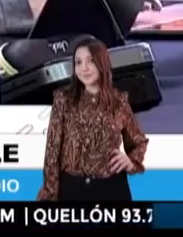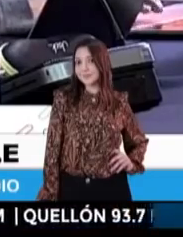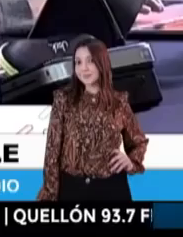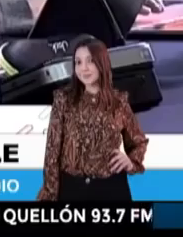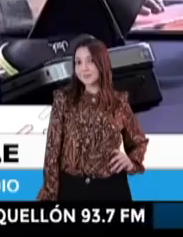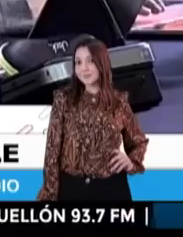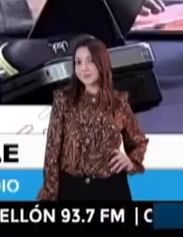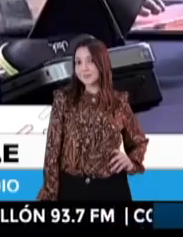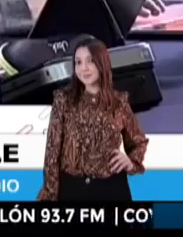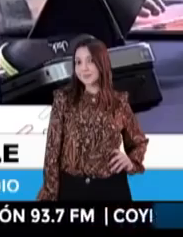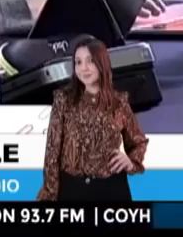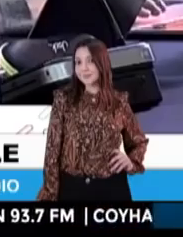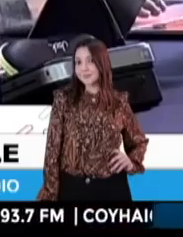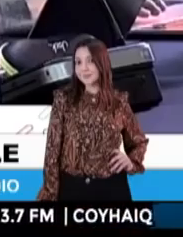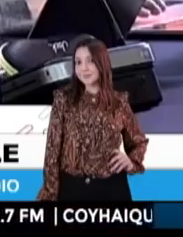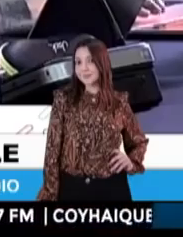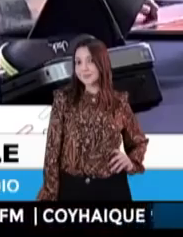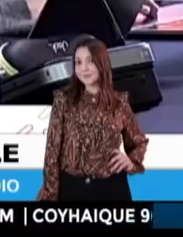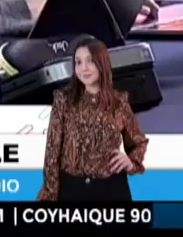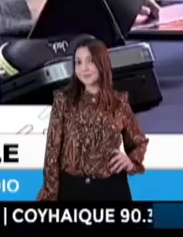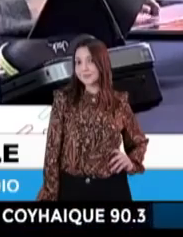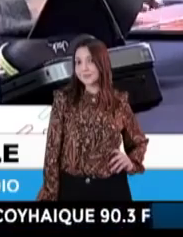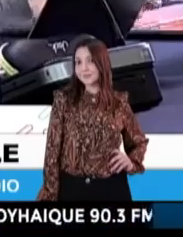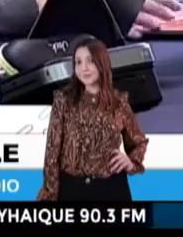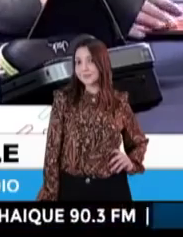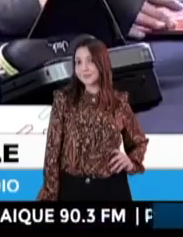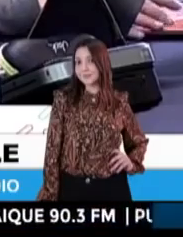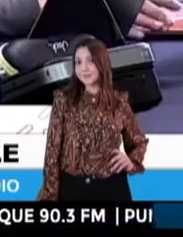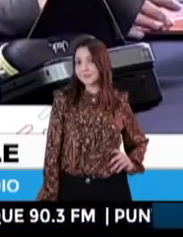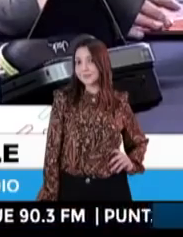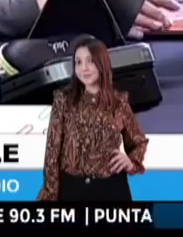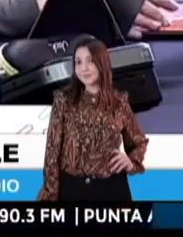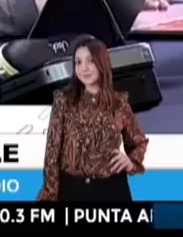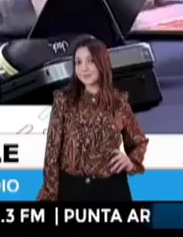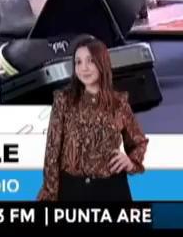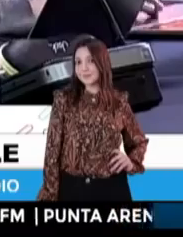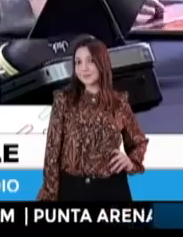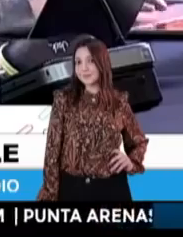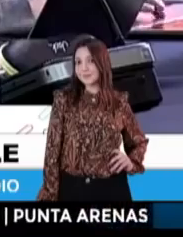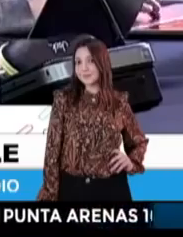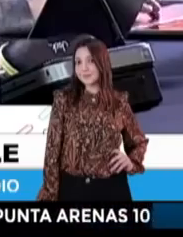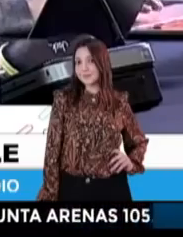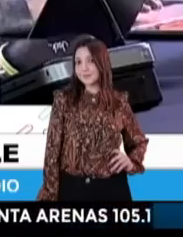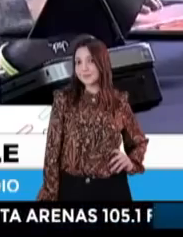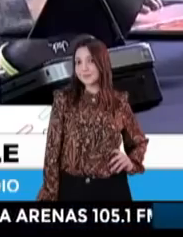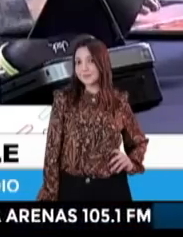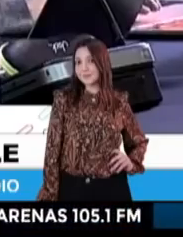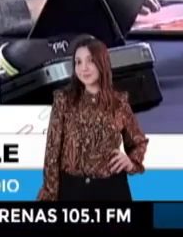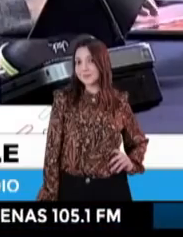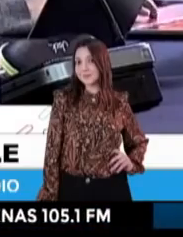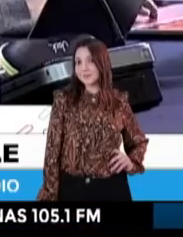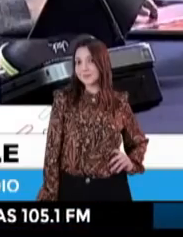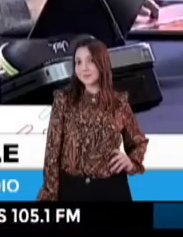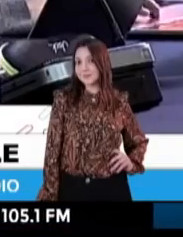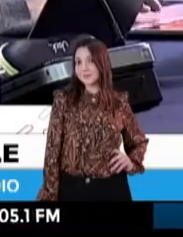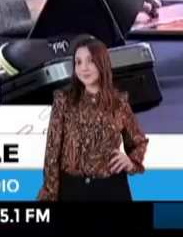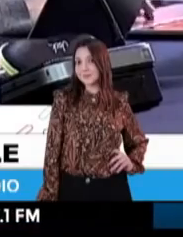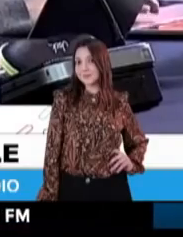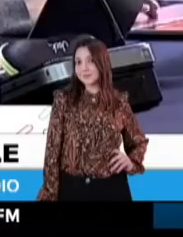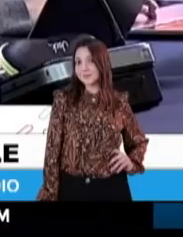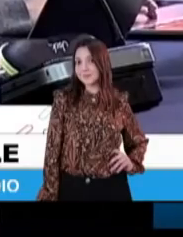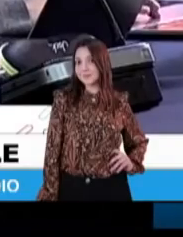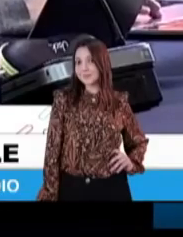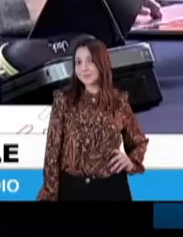Normas Transitorias. El martes finaliza el plazo para ingresar indicaciones a las propuestas que ya fueron aprobadas en general en las